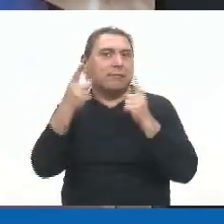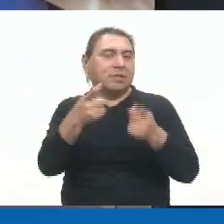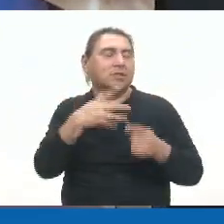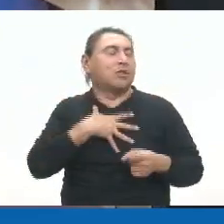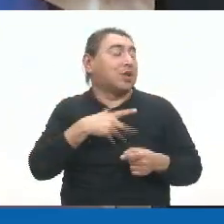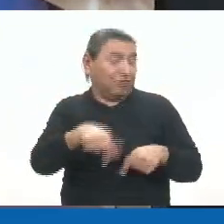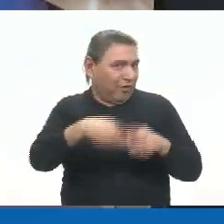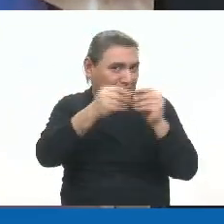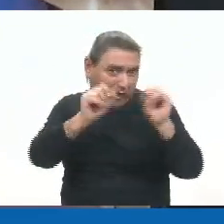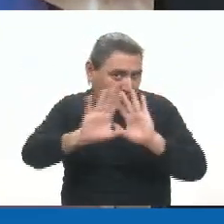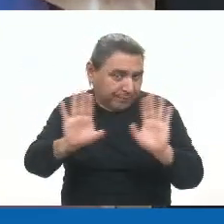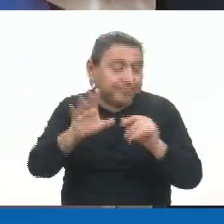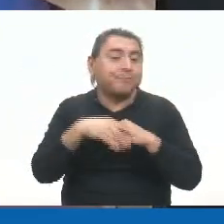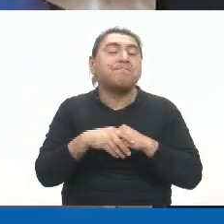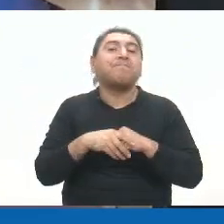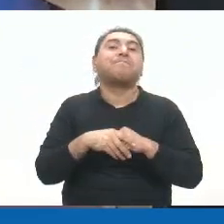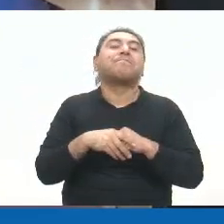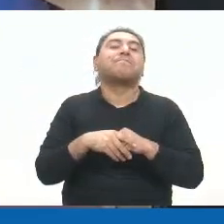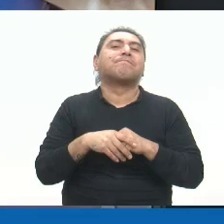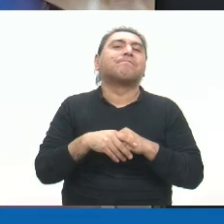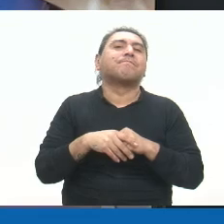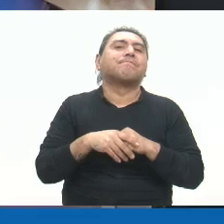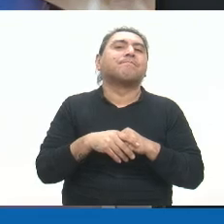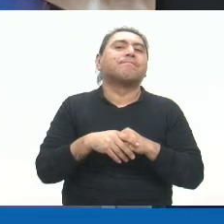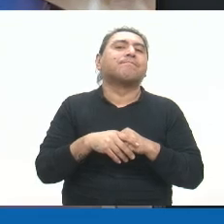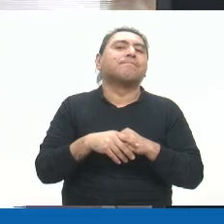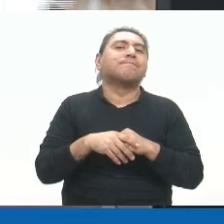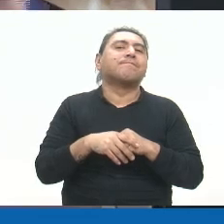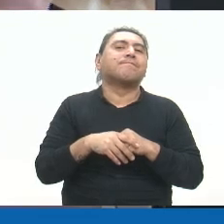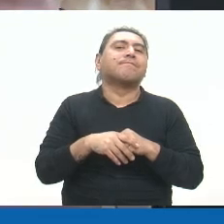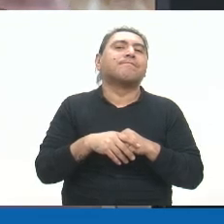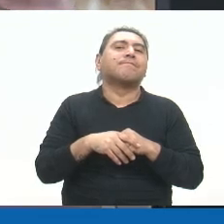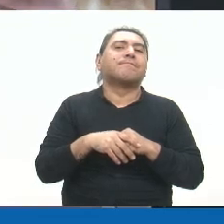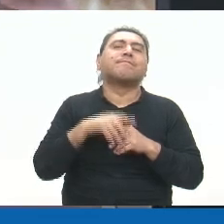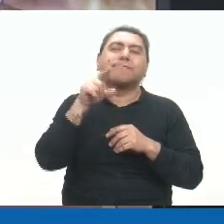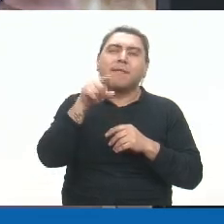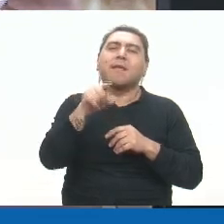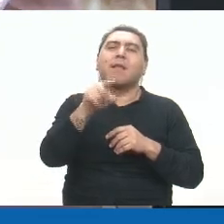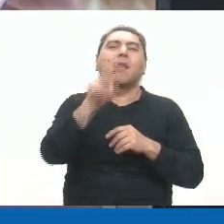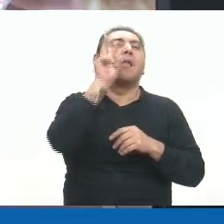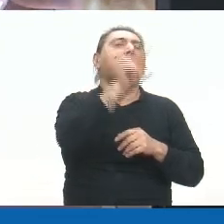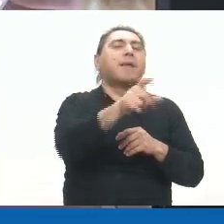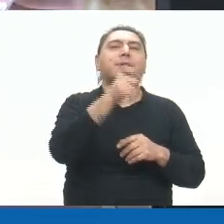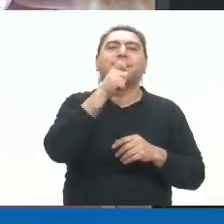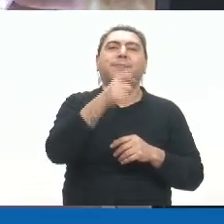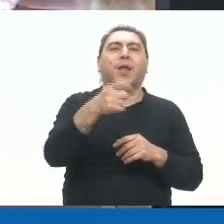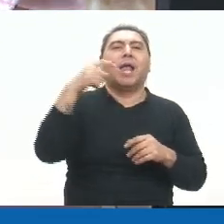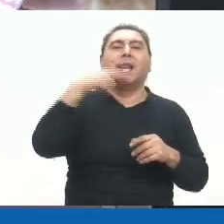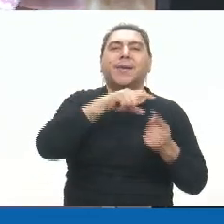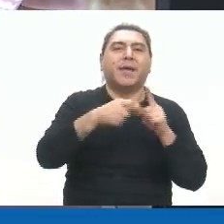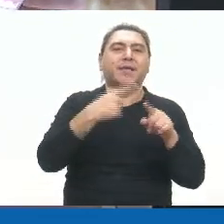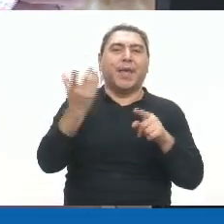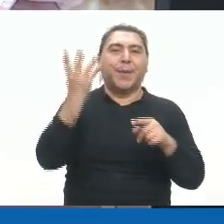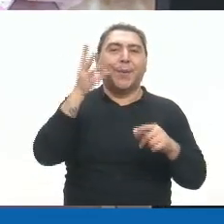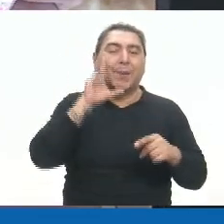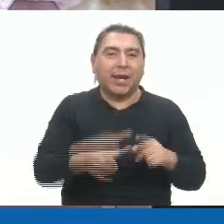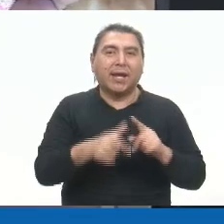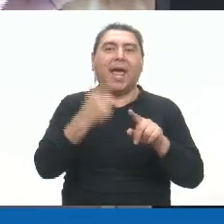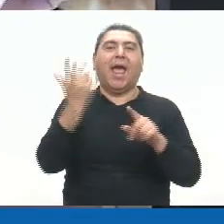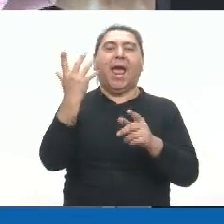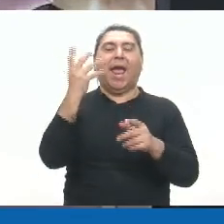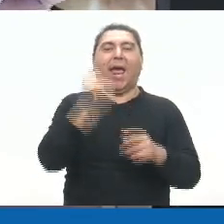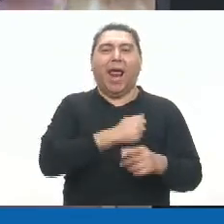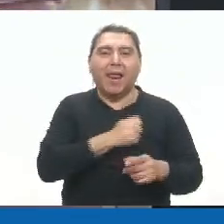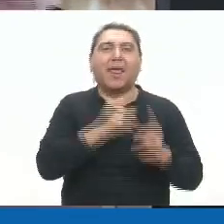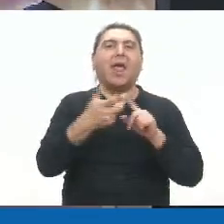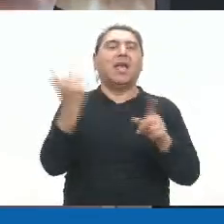esto termino que vea los ejemplos de Alemania Bélgica Canadá Francia Suecia el reino